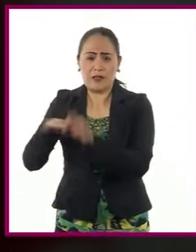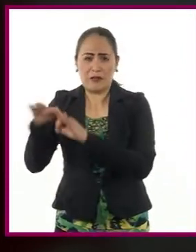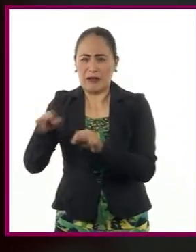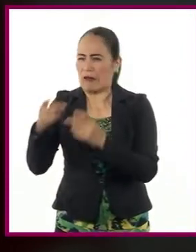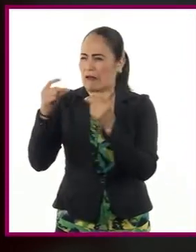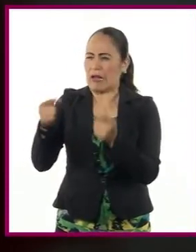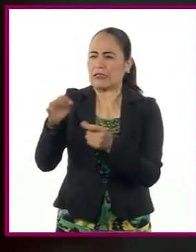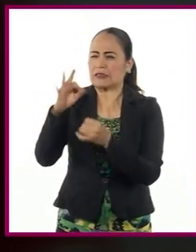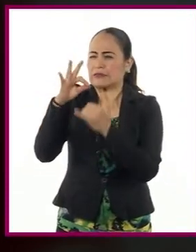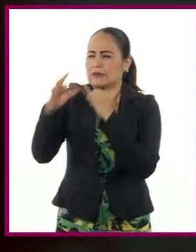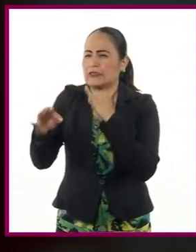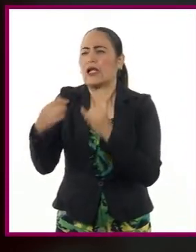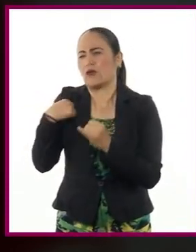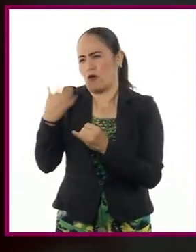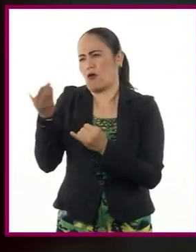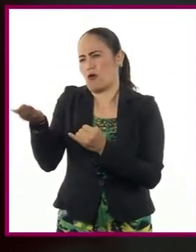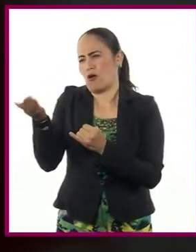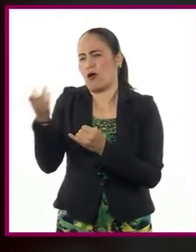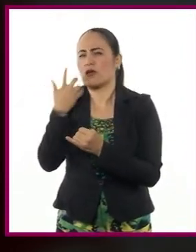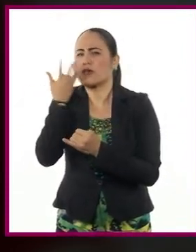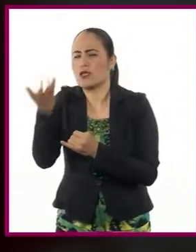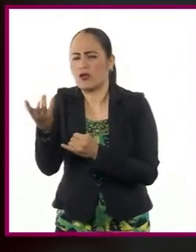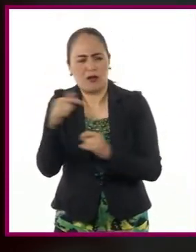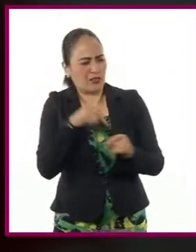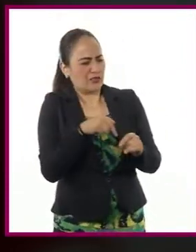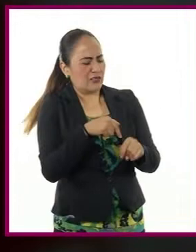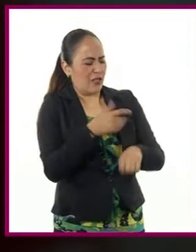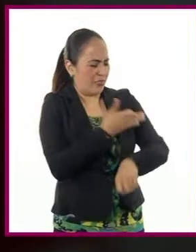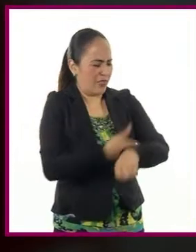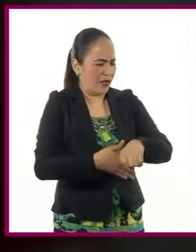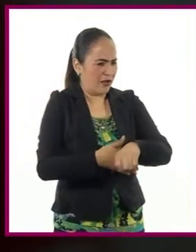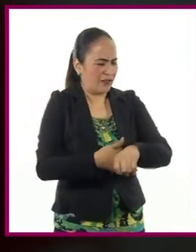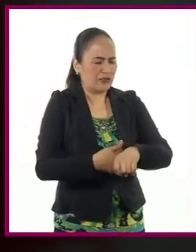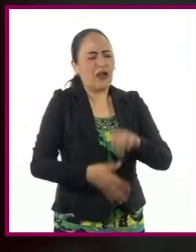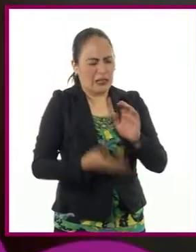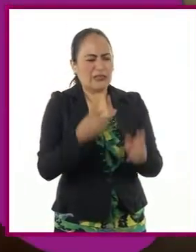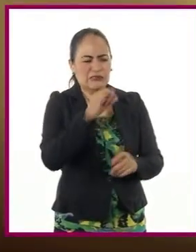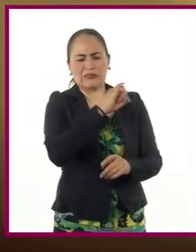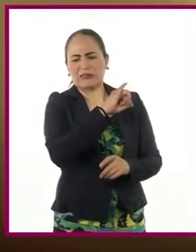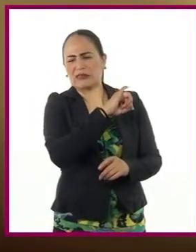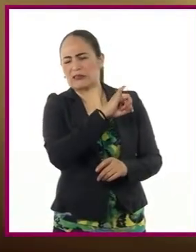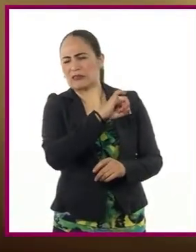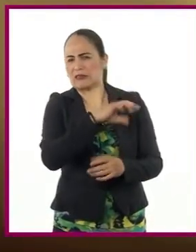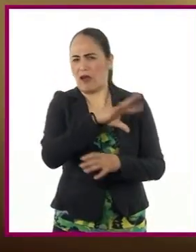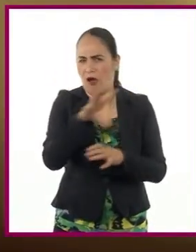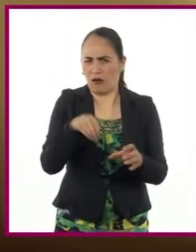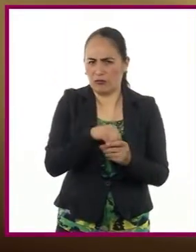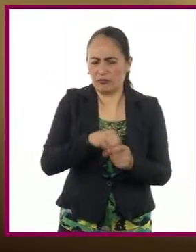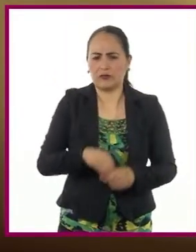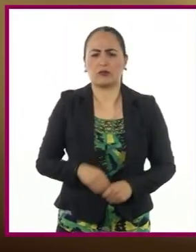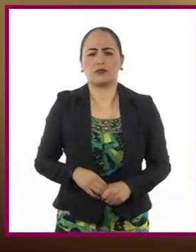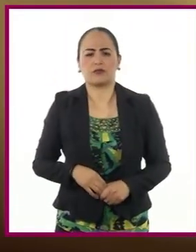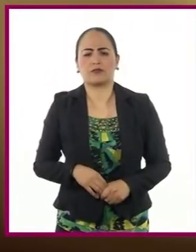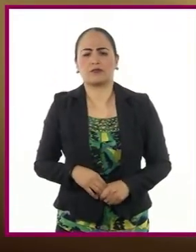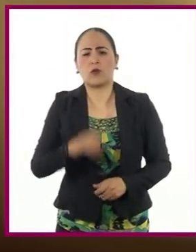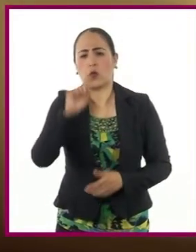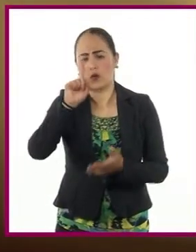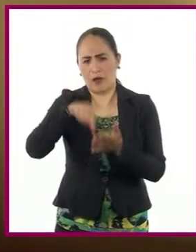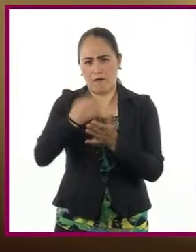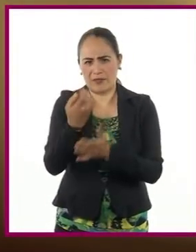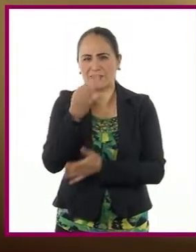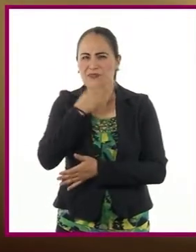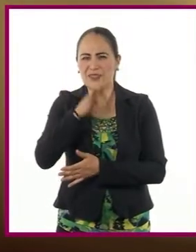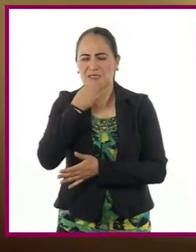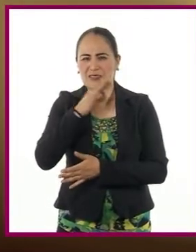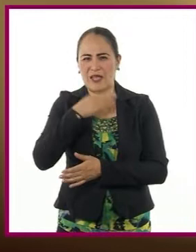último momento lo que quiero. Así para que no se le haga tarde siempre me dice que sí a todo. Una vez quería ir a la fiesta de una